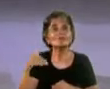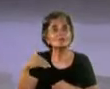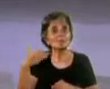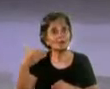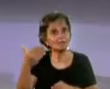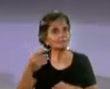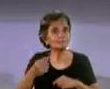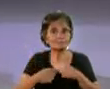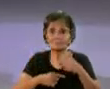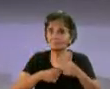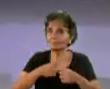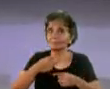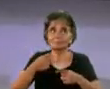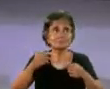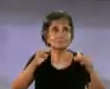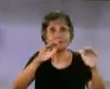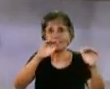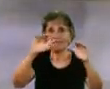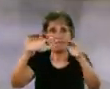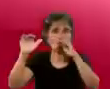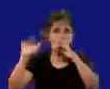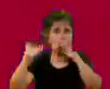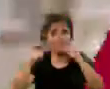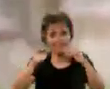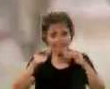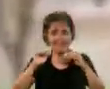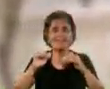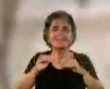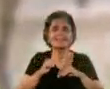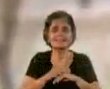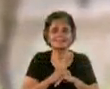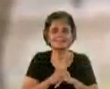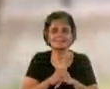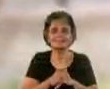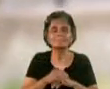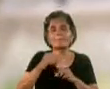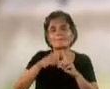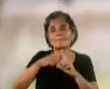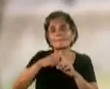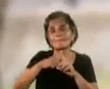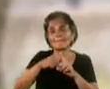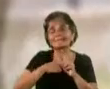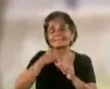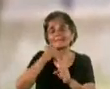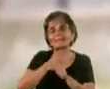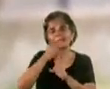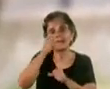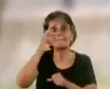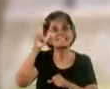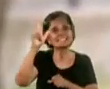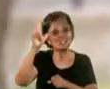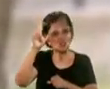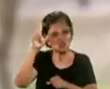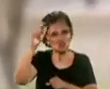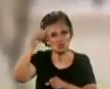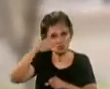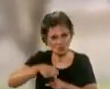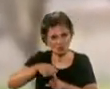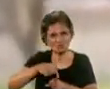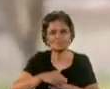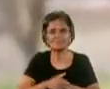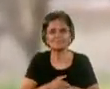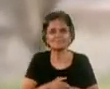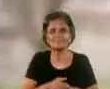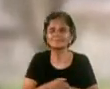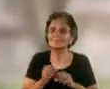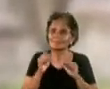de esta manera porque vamos a tener un cielo parcialmente nublado en la ciudad de San Luis y vamos a tener una máxima de 28 grados para el día de hoy. Así que esto